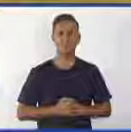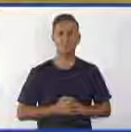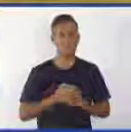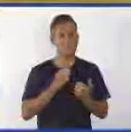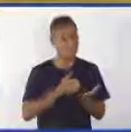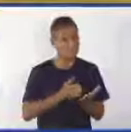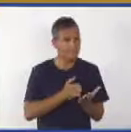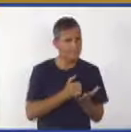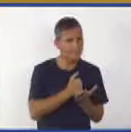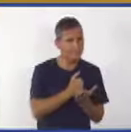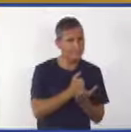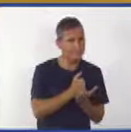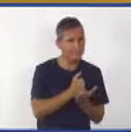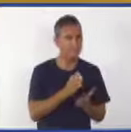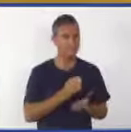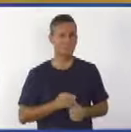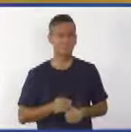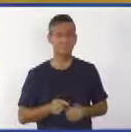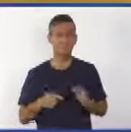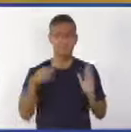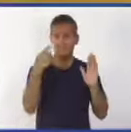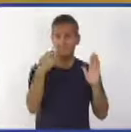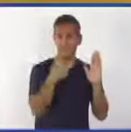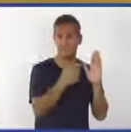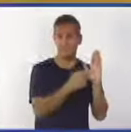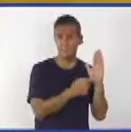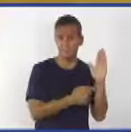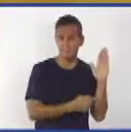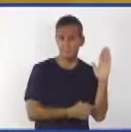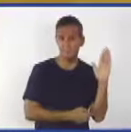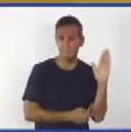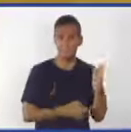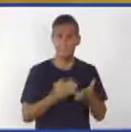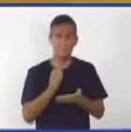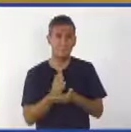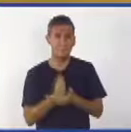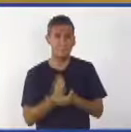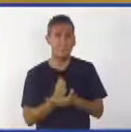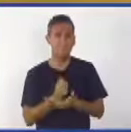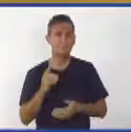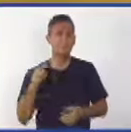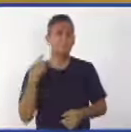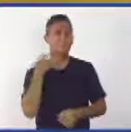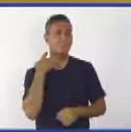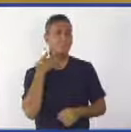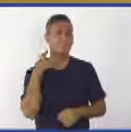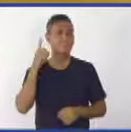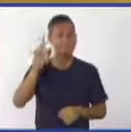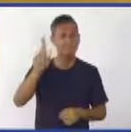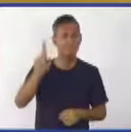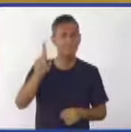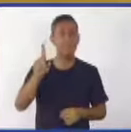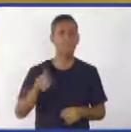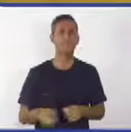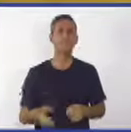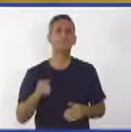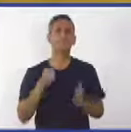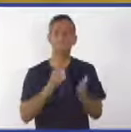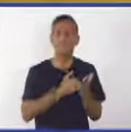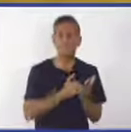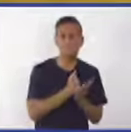continuamos entonces dándoles orientaciones a los estudiantes del primer año recuerden que seguimos con el tono 1